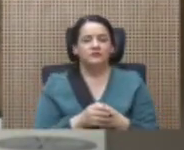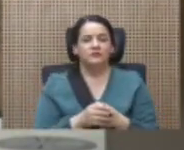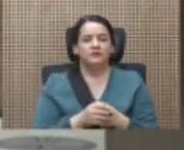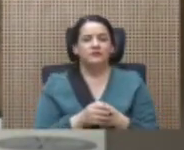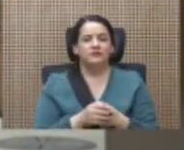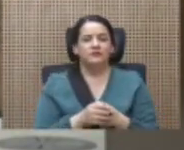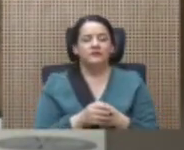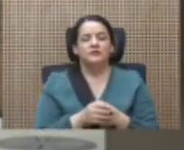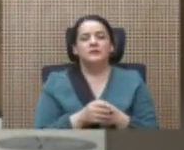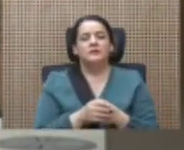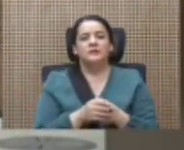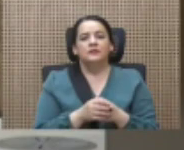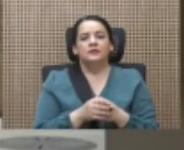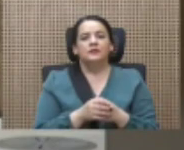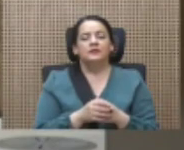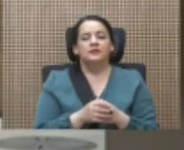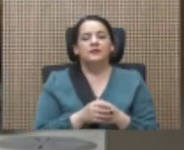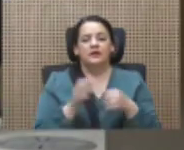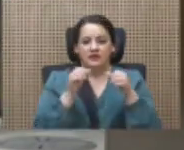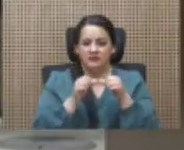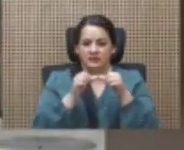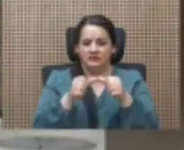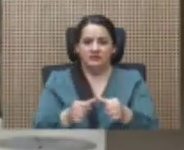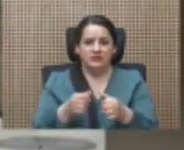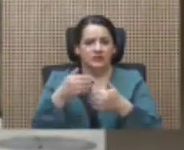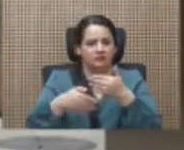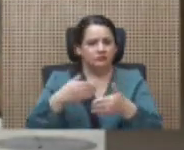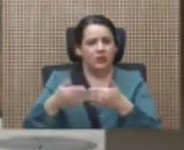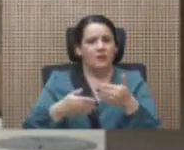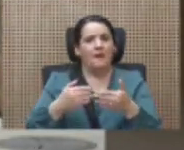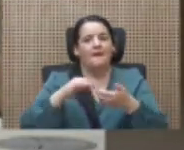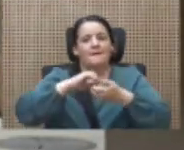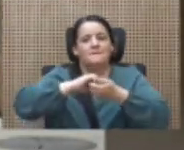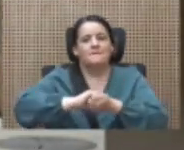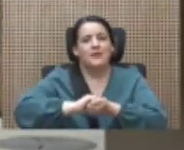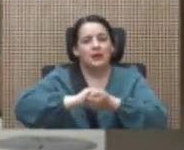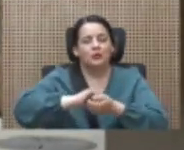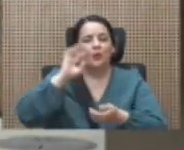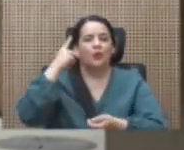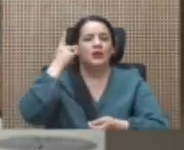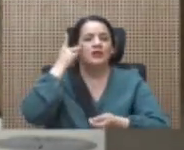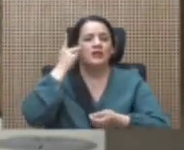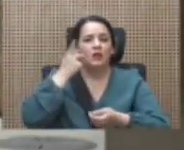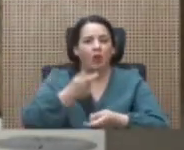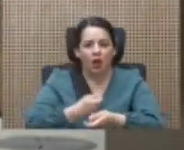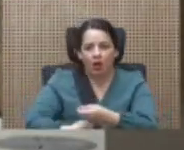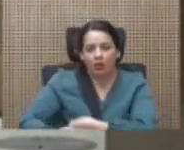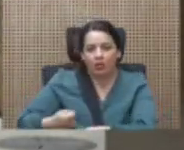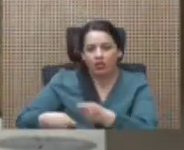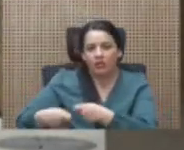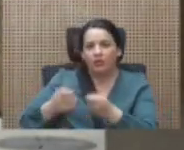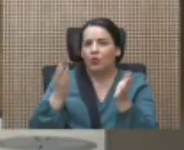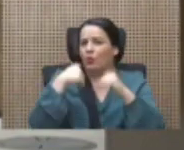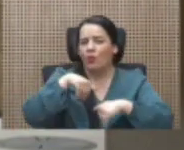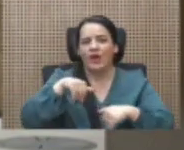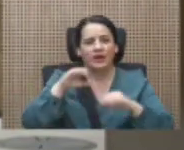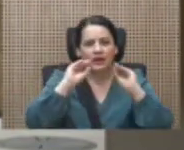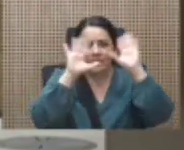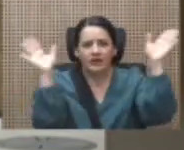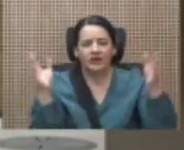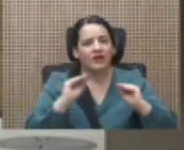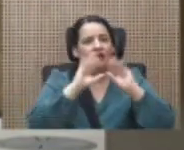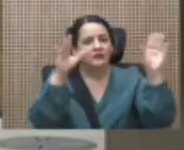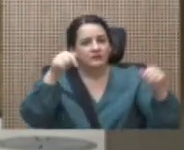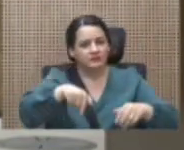que se corren un pacto político por debajo de la mesa porque esto no está claro que no lo aclaren en este plenario